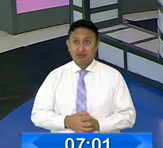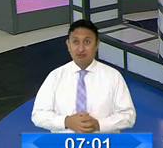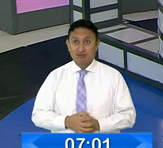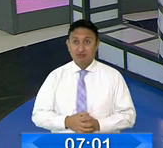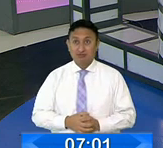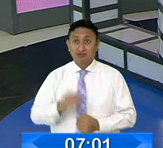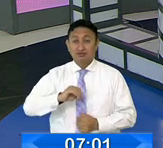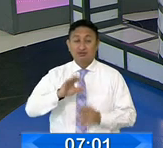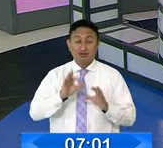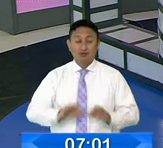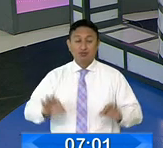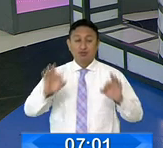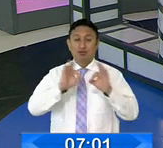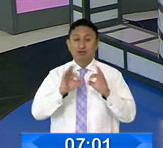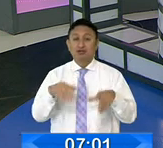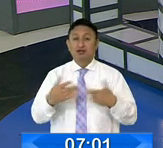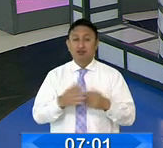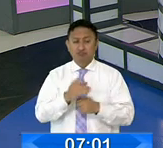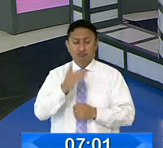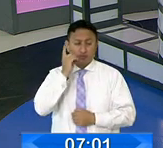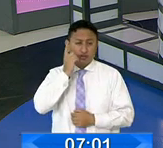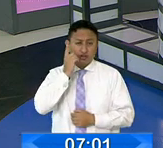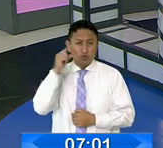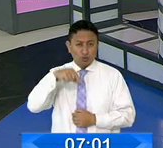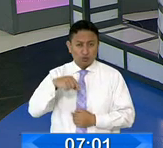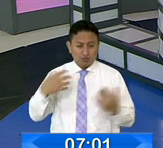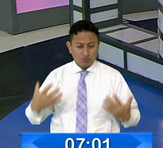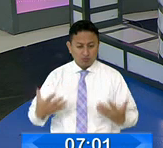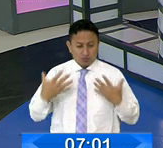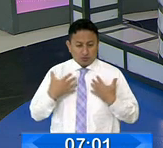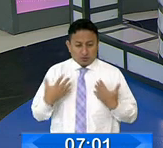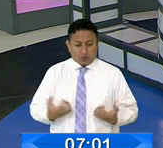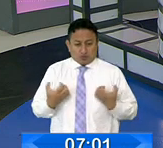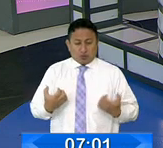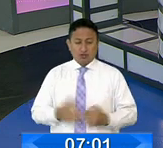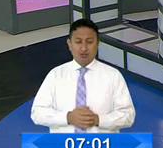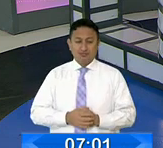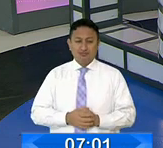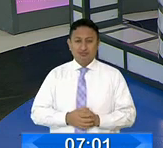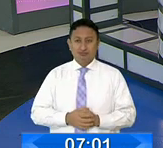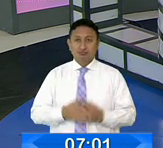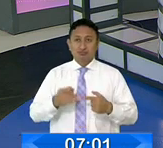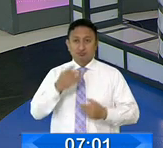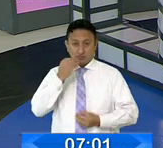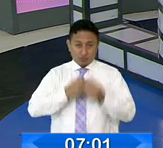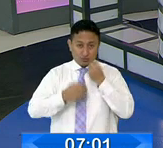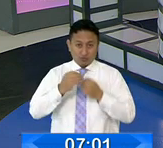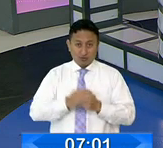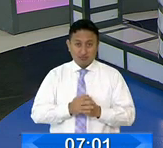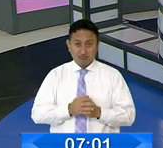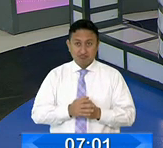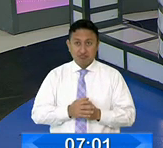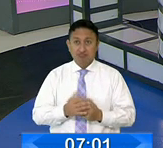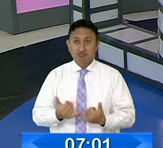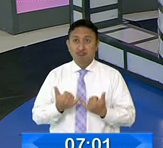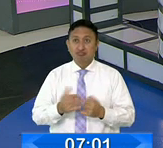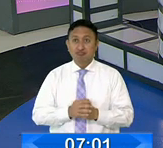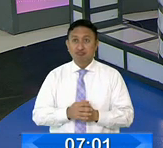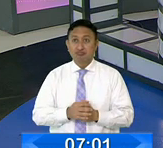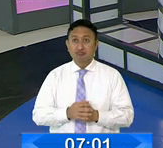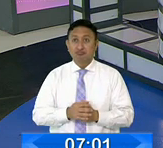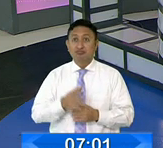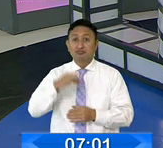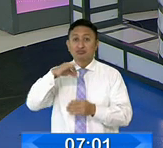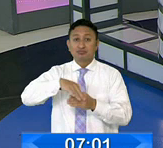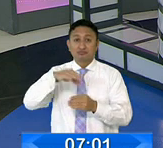Lo importante es que desayune, que le meta energía a su cuerpo. Si usted desayuna, va calentando el cuerpo. Yo me encontré que ahora venden también las aguas